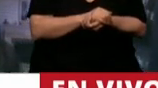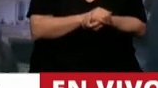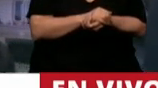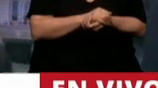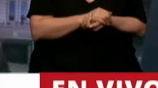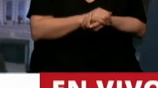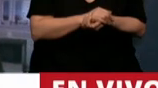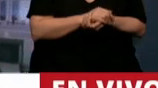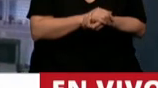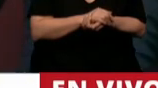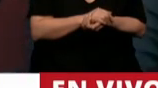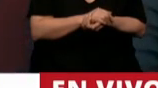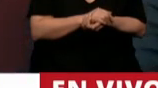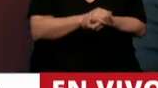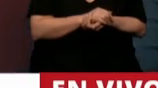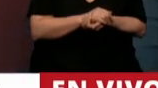¿Cómo?